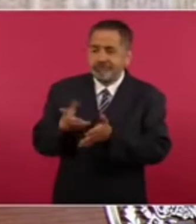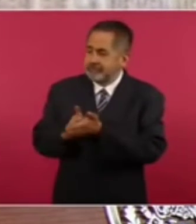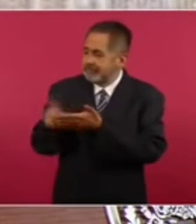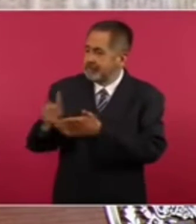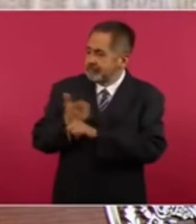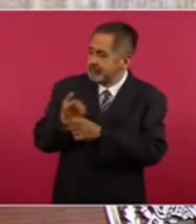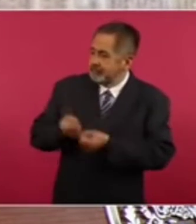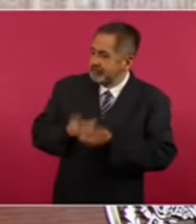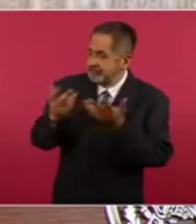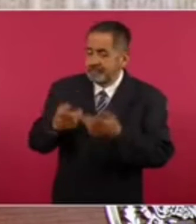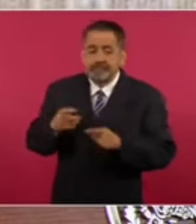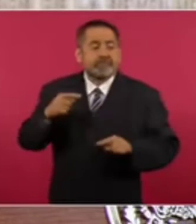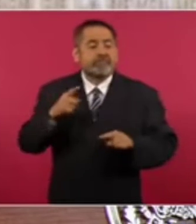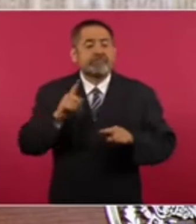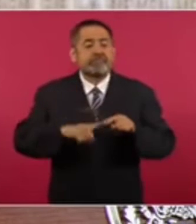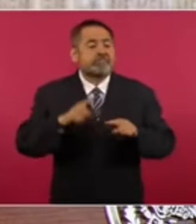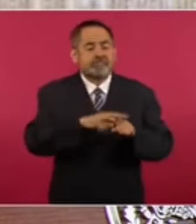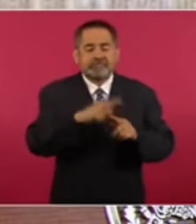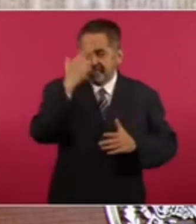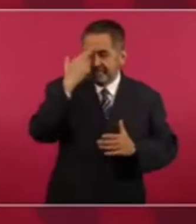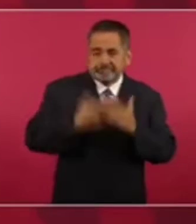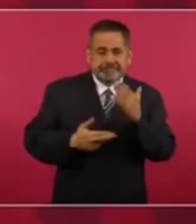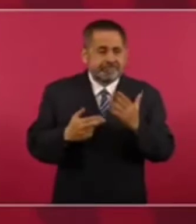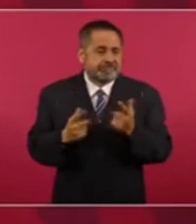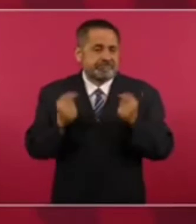quienes violan